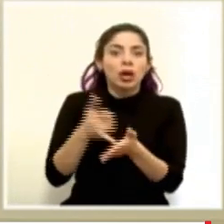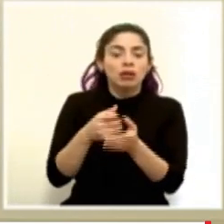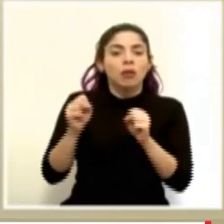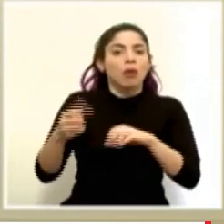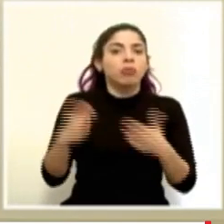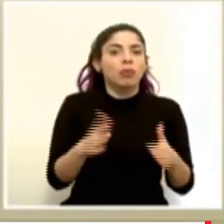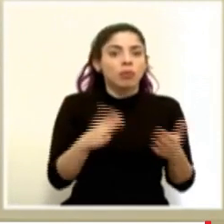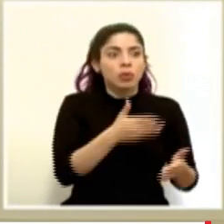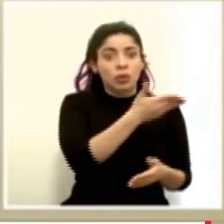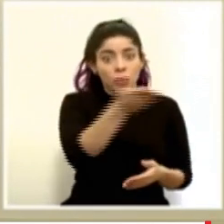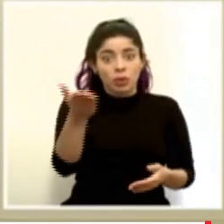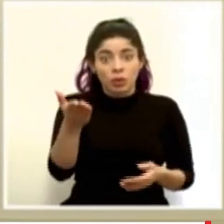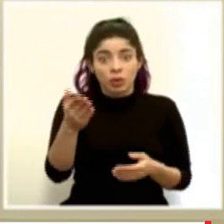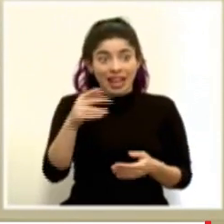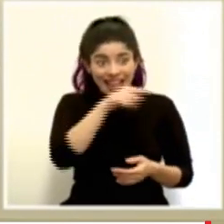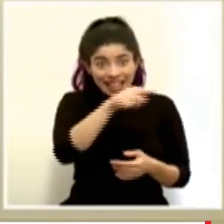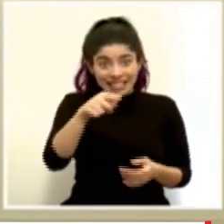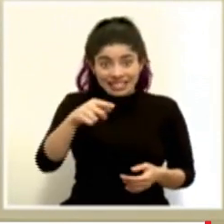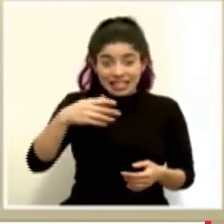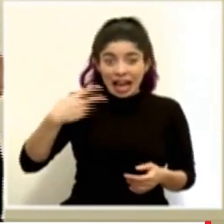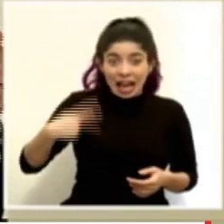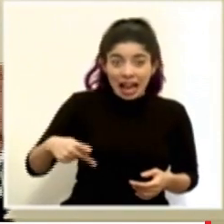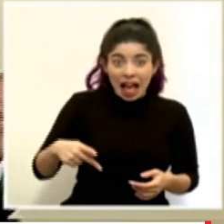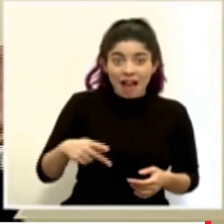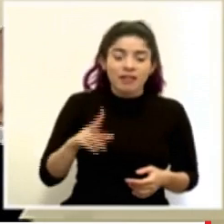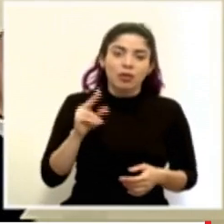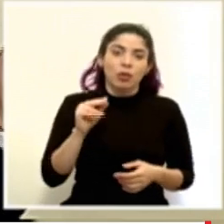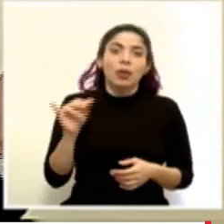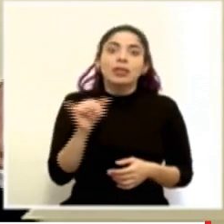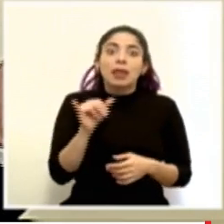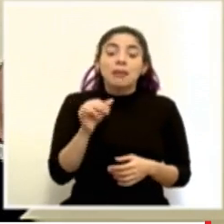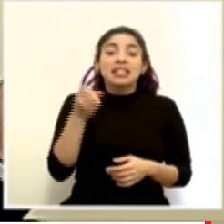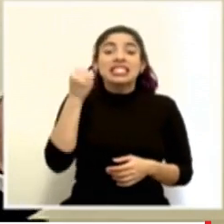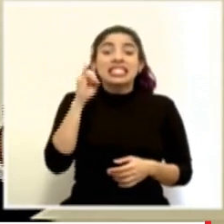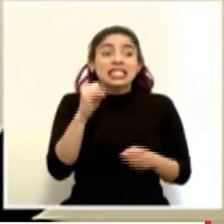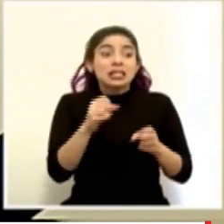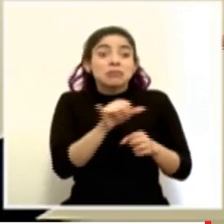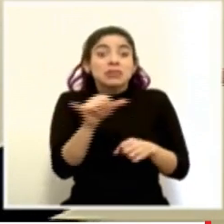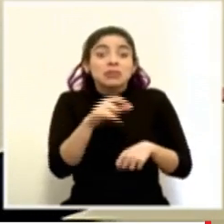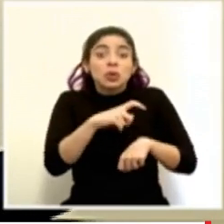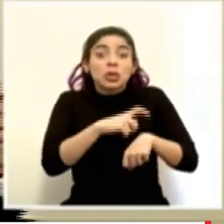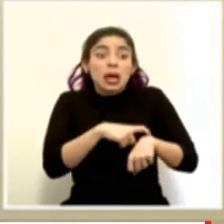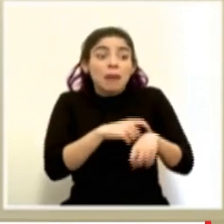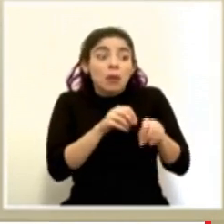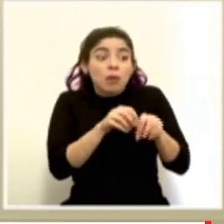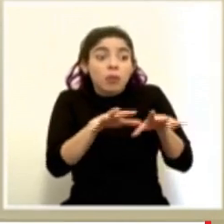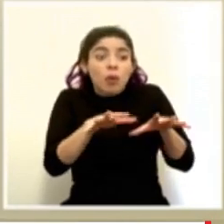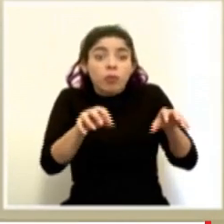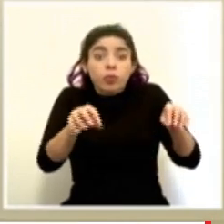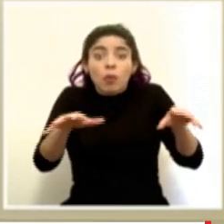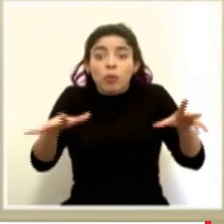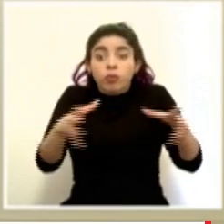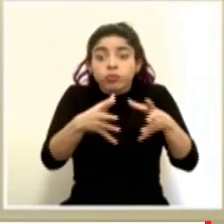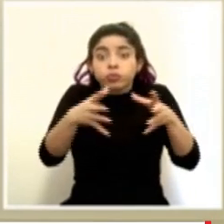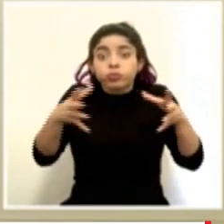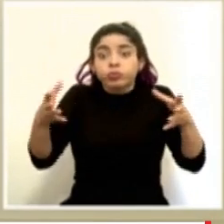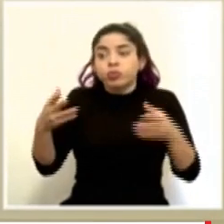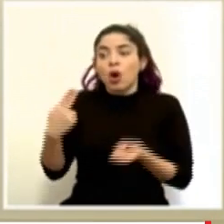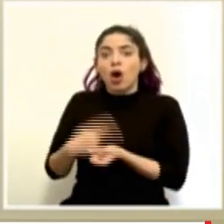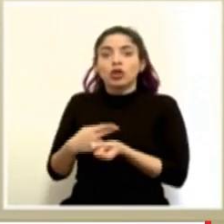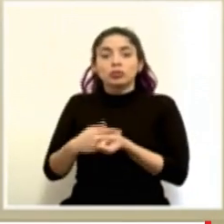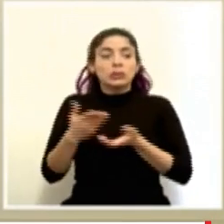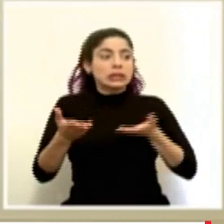falleciendo. Y lo más grave aquí no es eso, sino es que lleguemos a la cantidad de casos simultáneos que lleguen a que el servicio de salud no dé